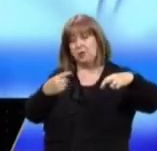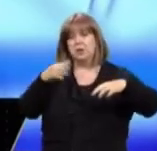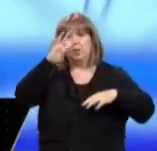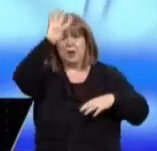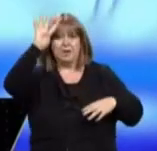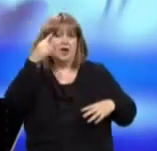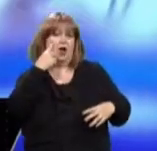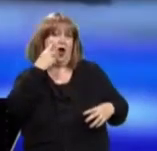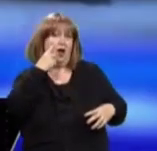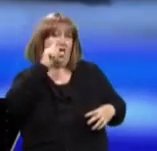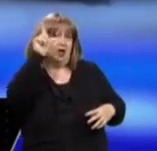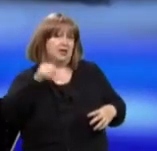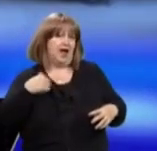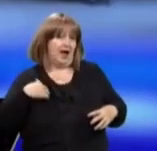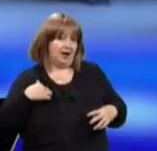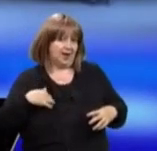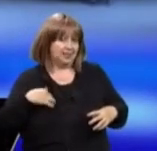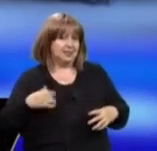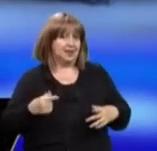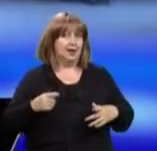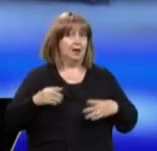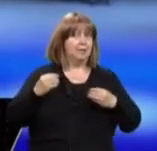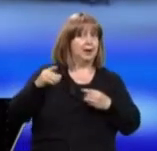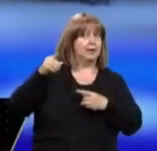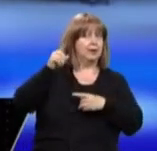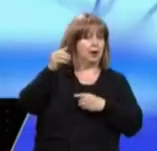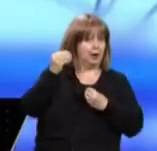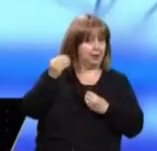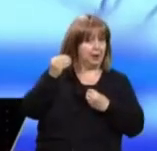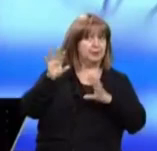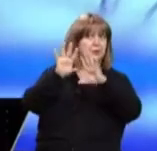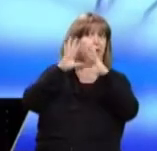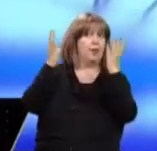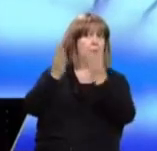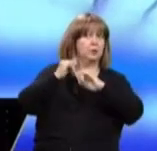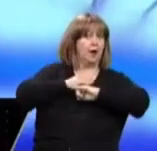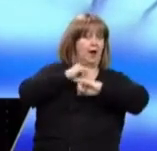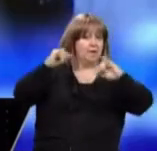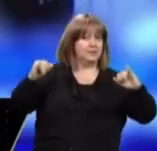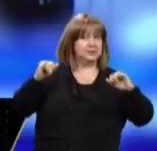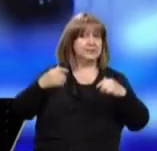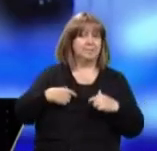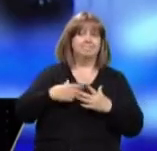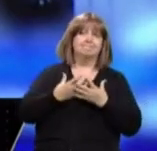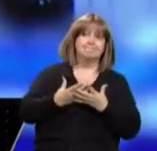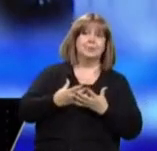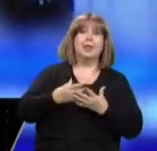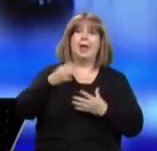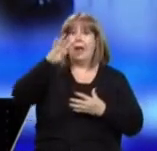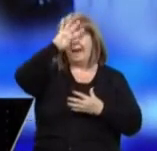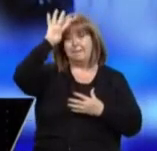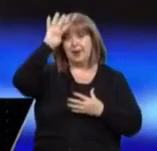realidad, pero cualquier crítica de este tenor, viniendo de allí y hablando con Lea al Mundo, sí, sin duda le dolería a cualquier gobierno. Pero el Papa